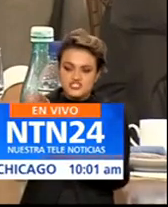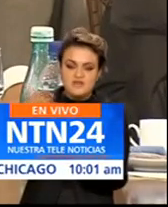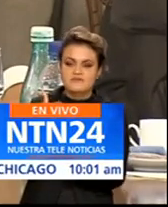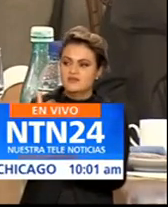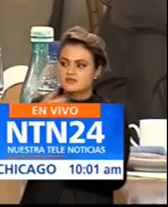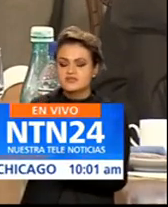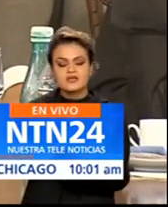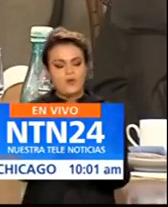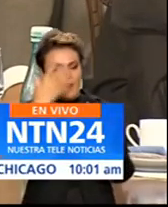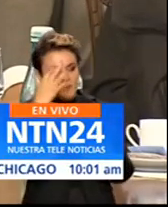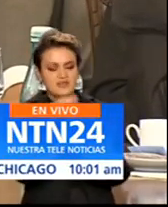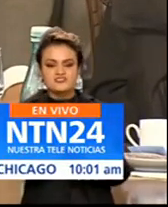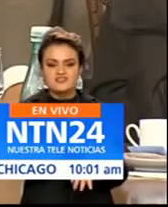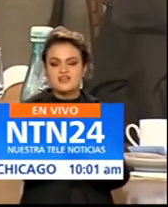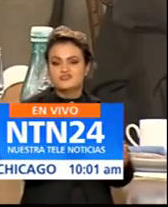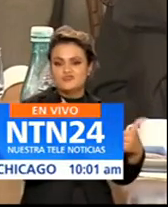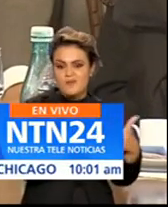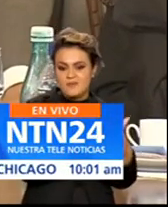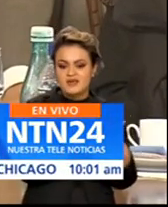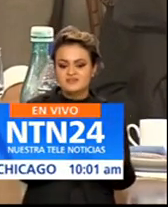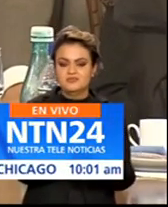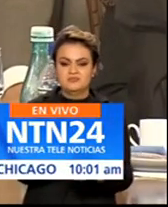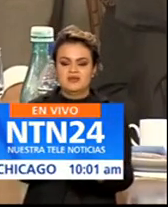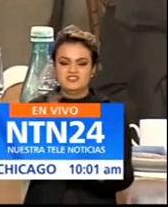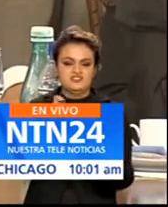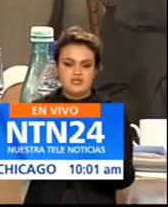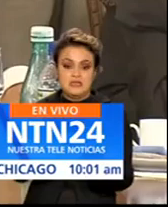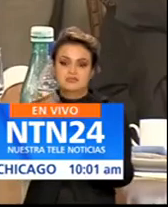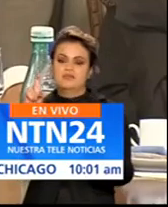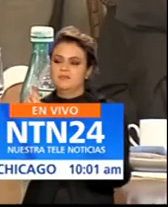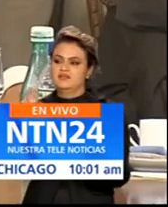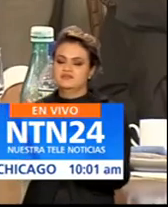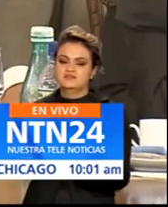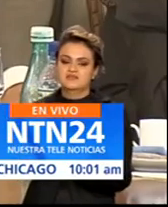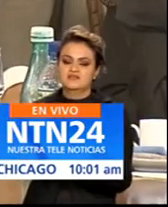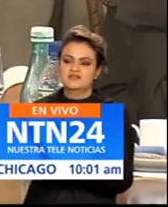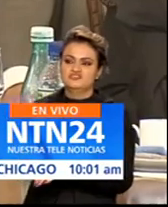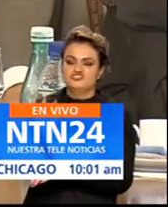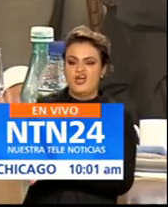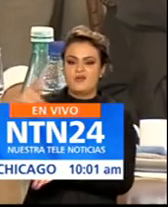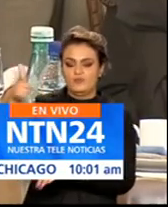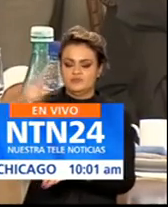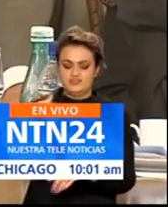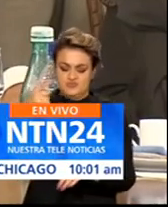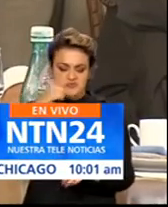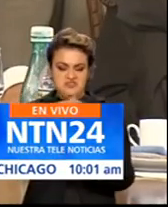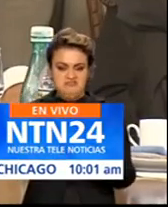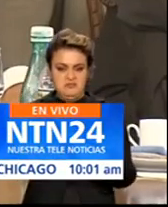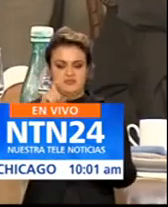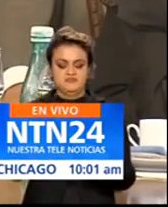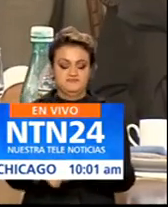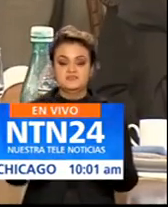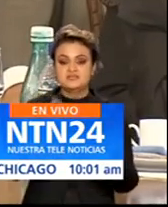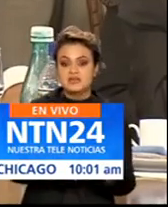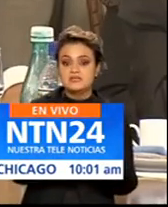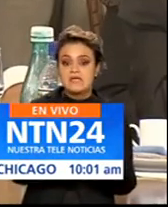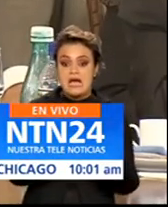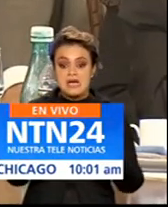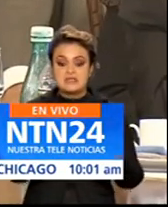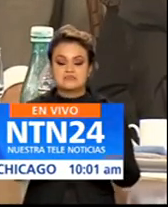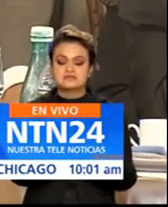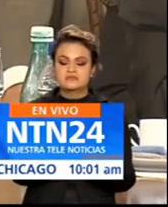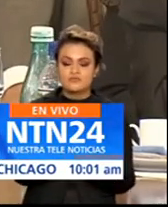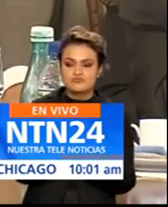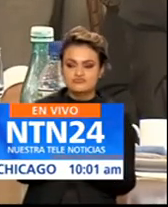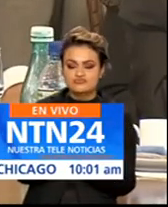de lo que parece no tenemos tiempo que perder América del Sur tiene ante Sí una vez más la oportunidad de transitar el camino de la unidad y no tienen que